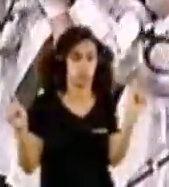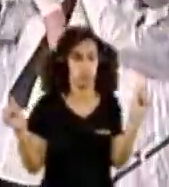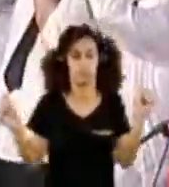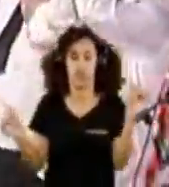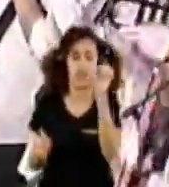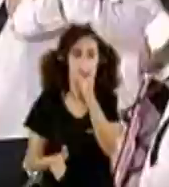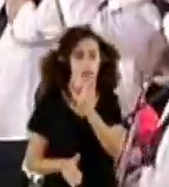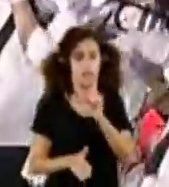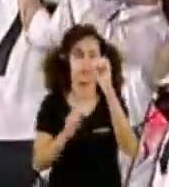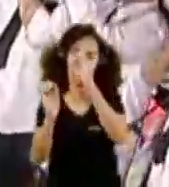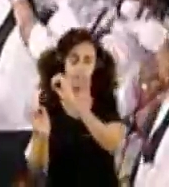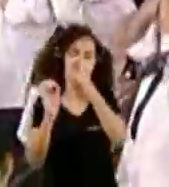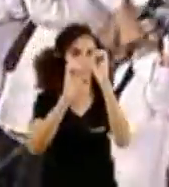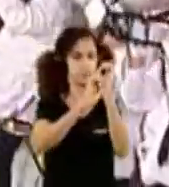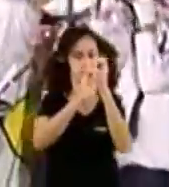pastor.